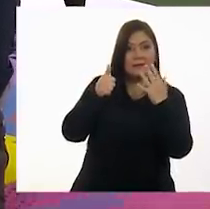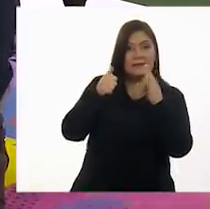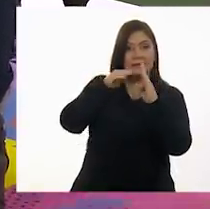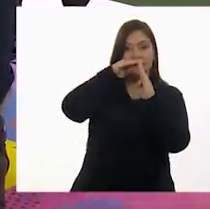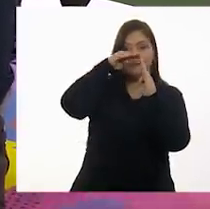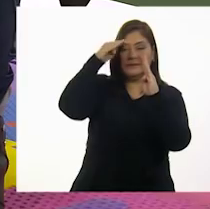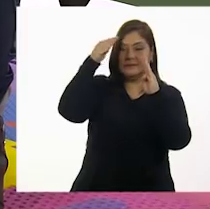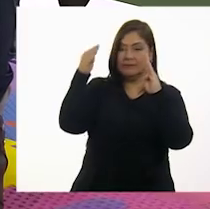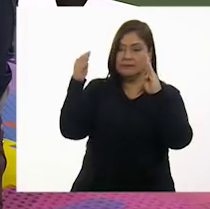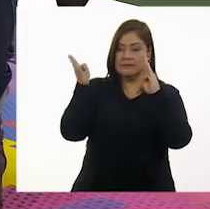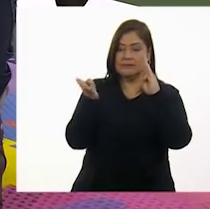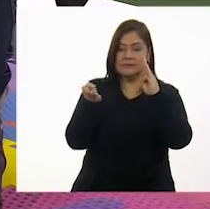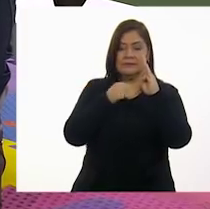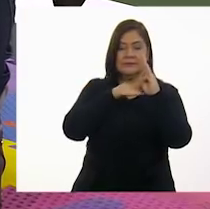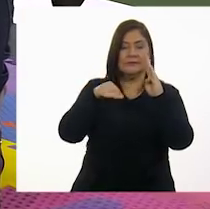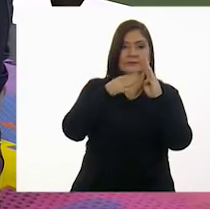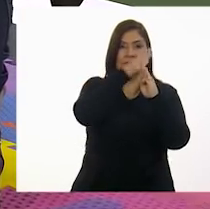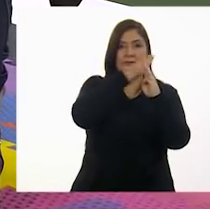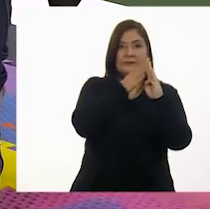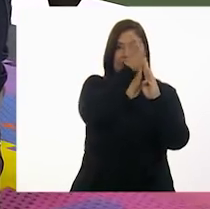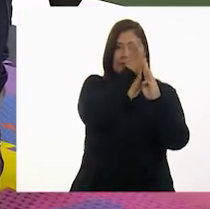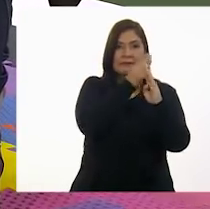tiene